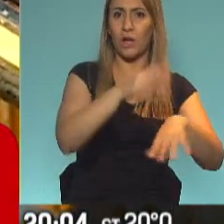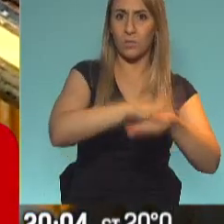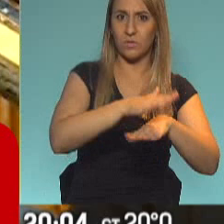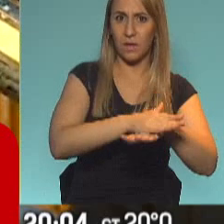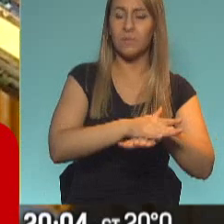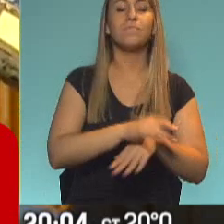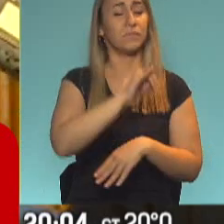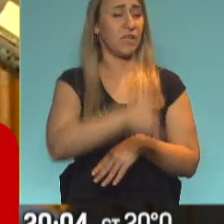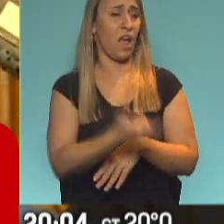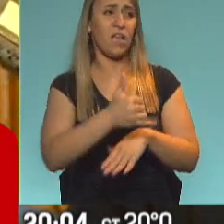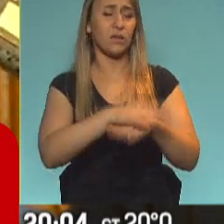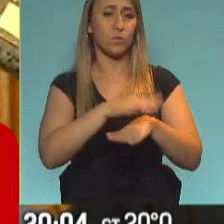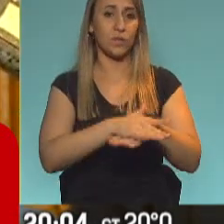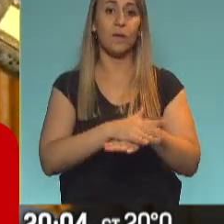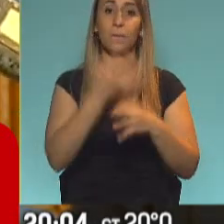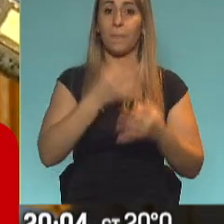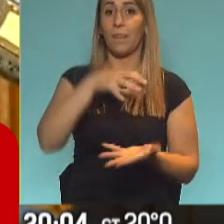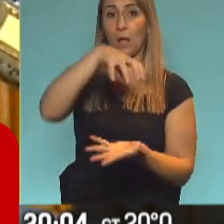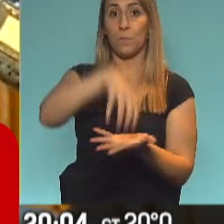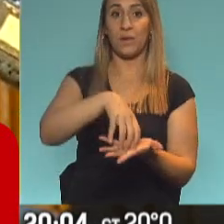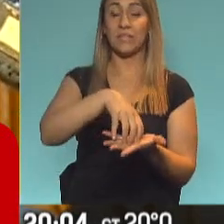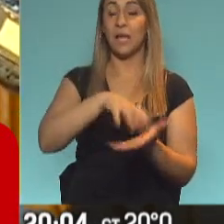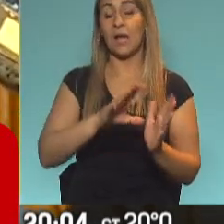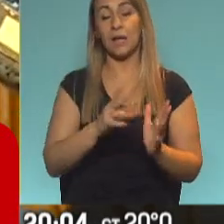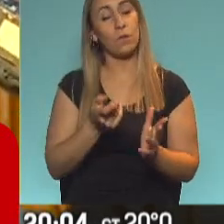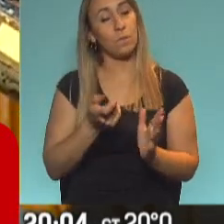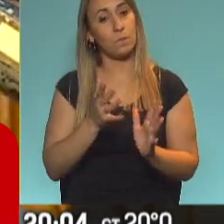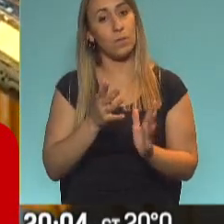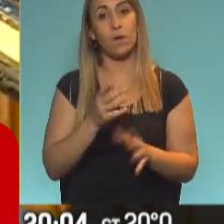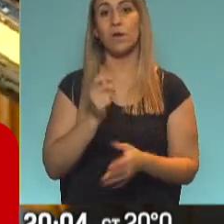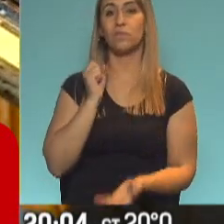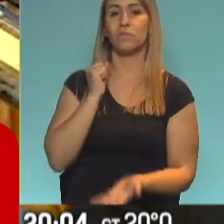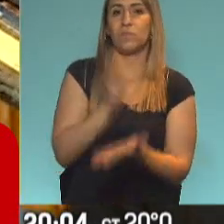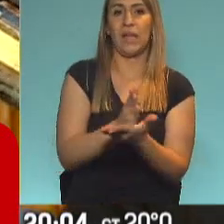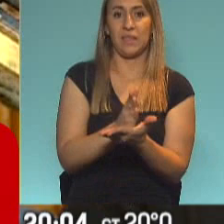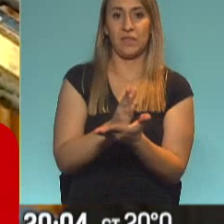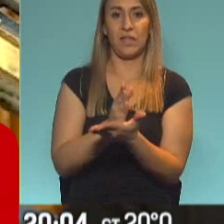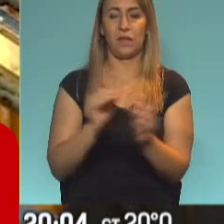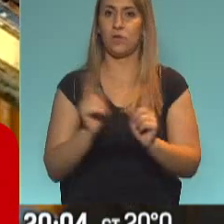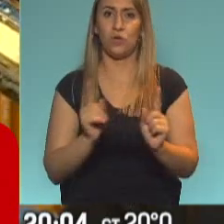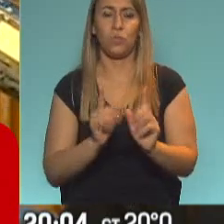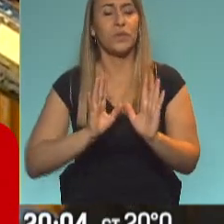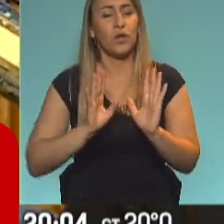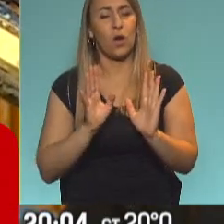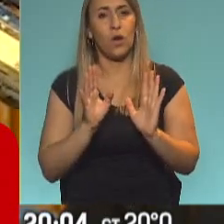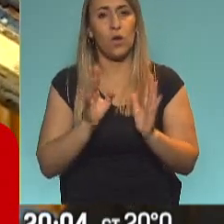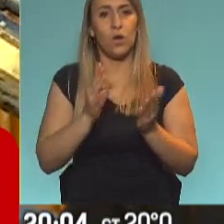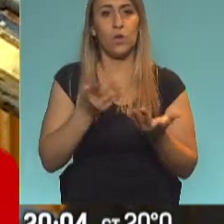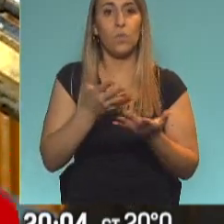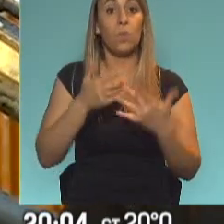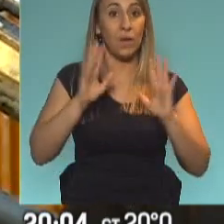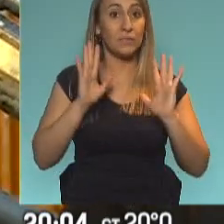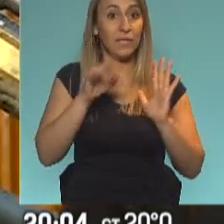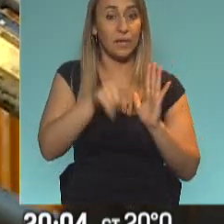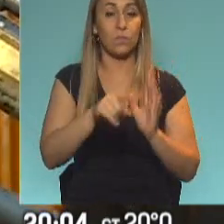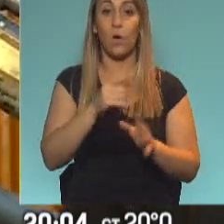civil, lo de las empresas, que no son pasibles de una acción penal, sí los titulares de ellas, que pueden tener una